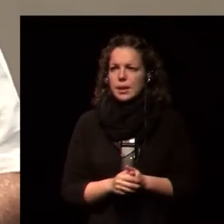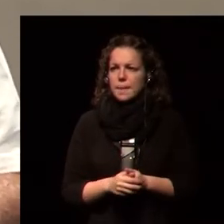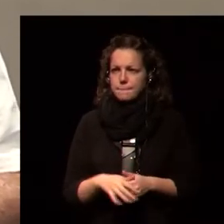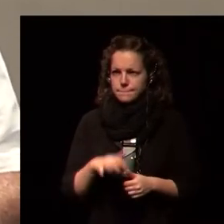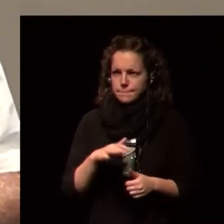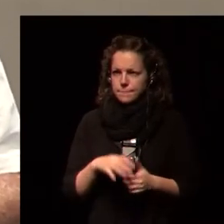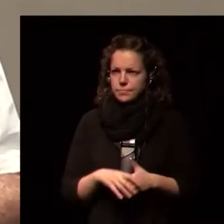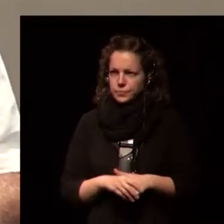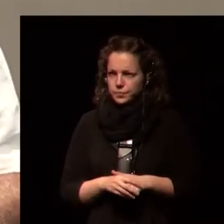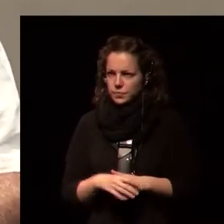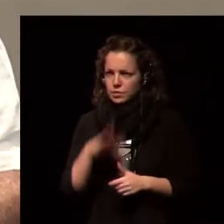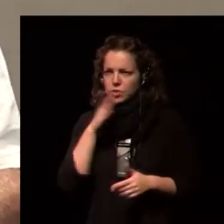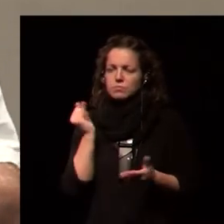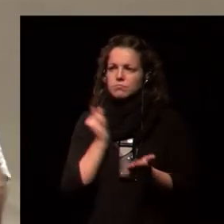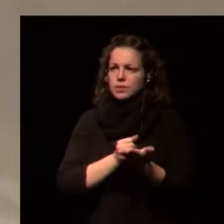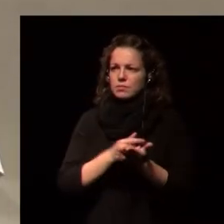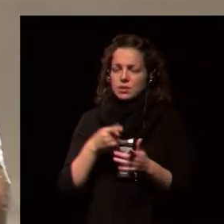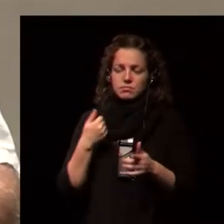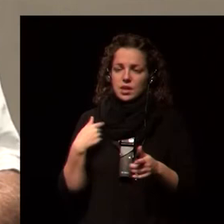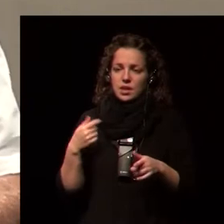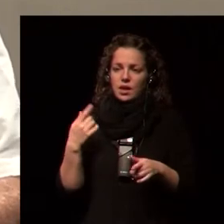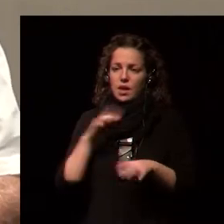sin debate, sin discusión.